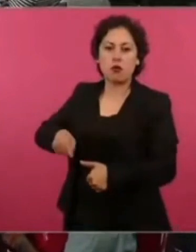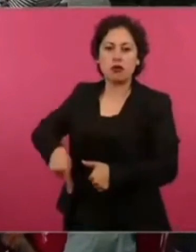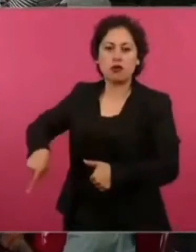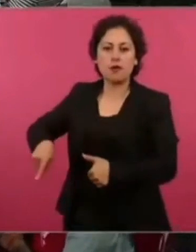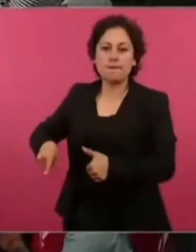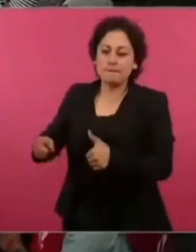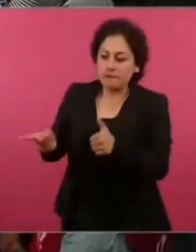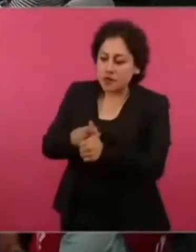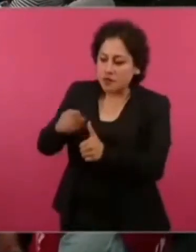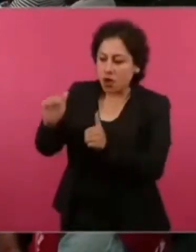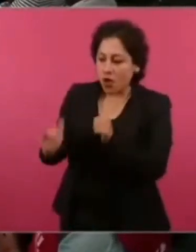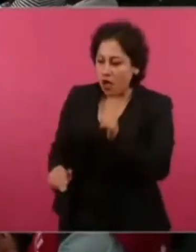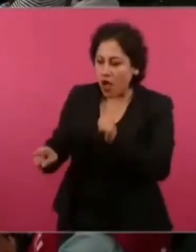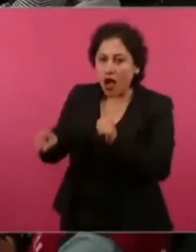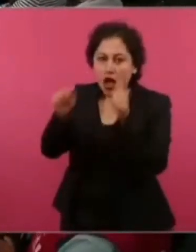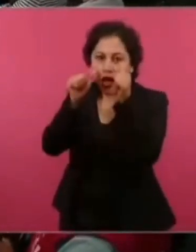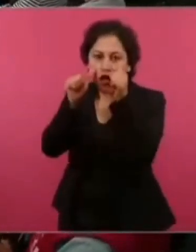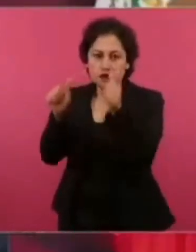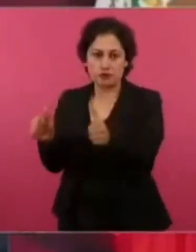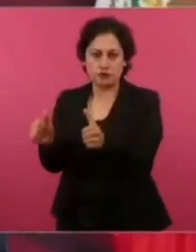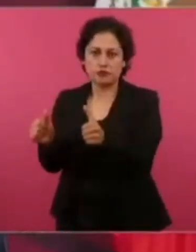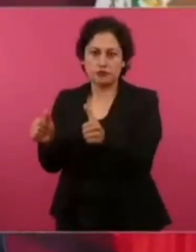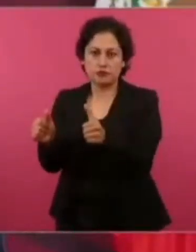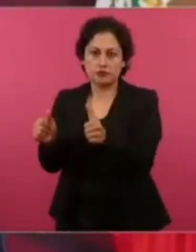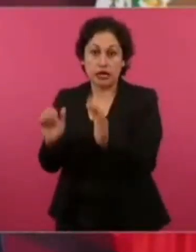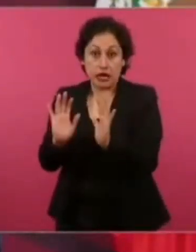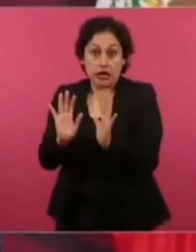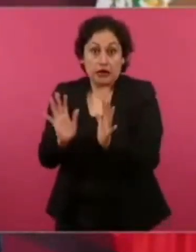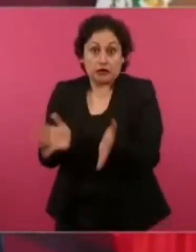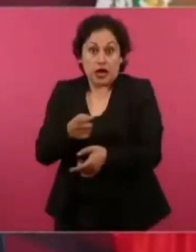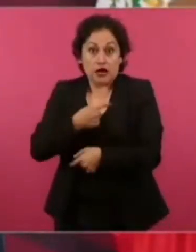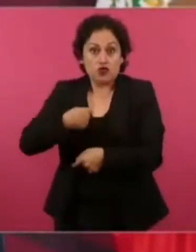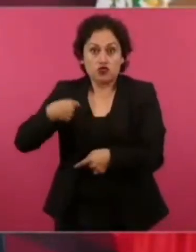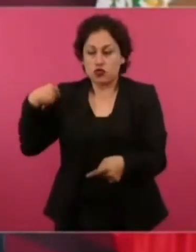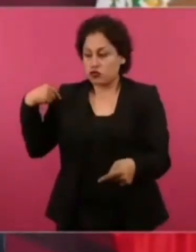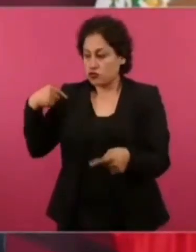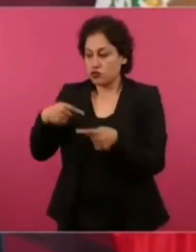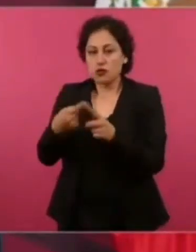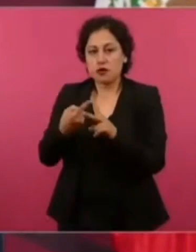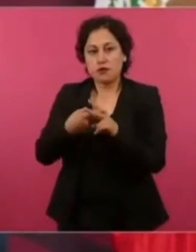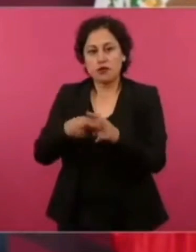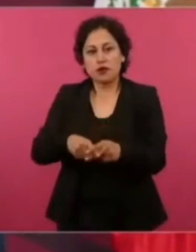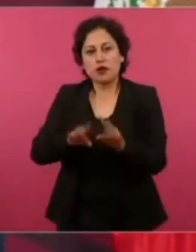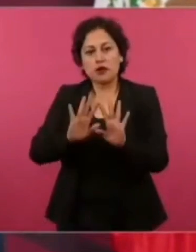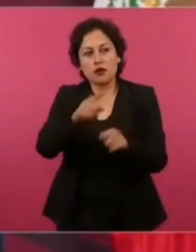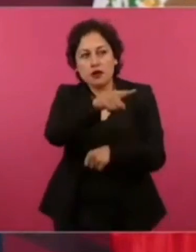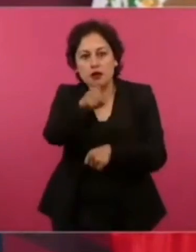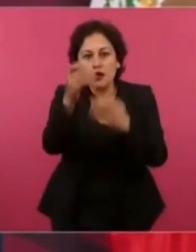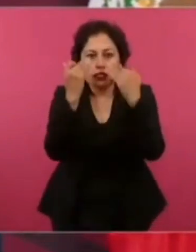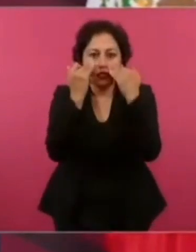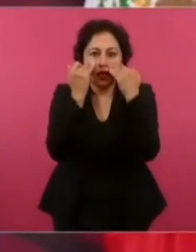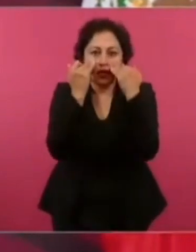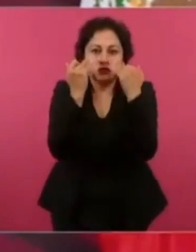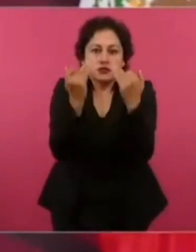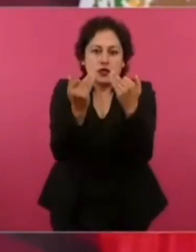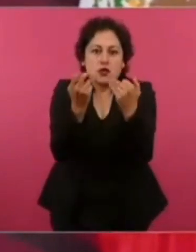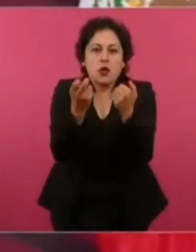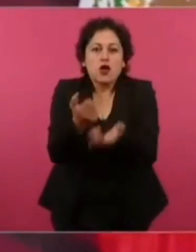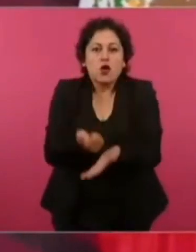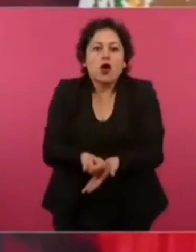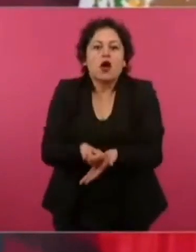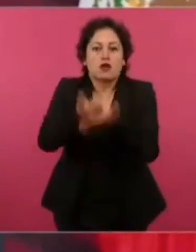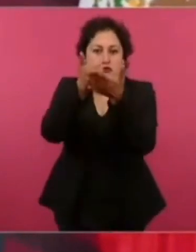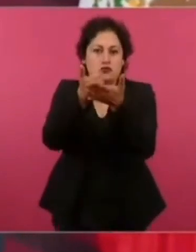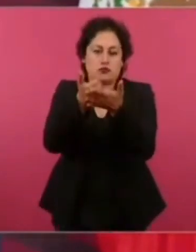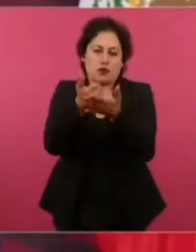definitivo y ha demostrado su eficacia, es algo nuevo